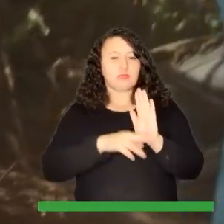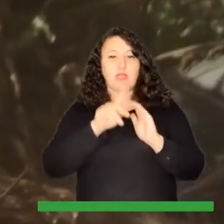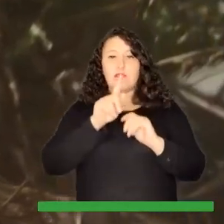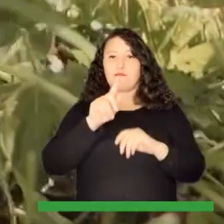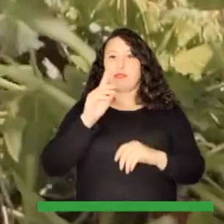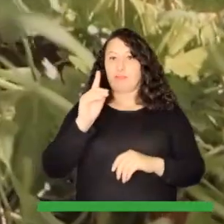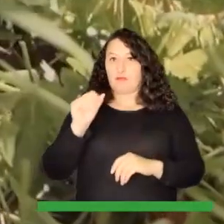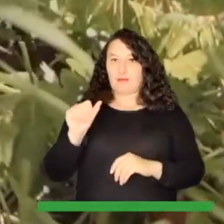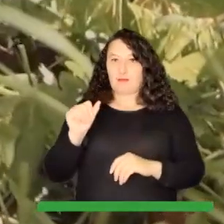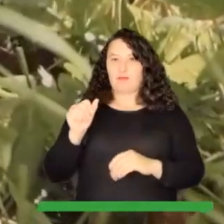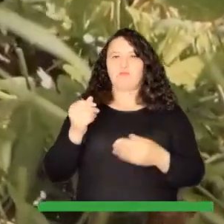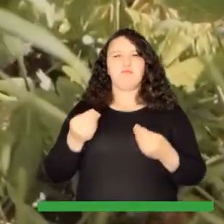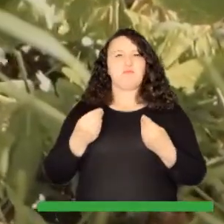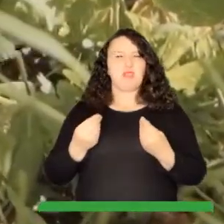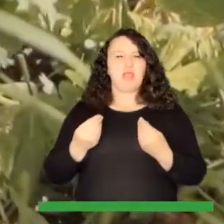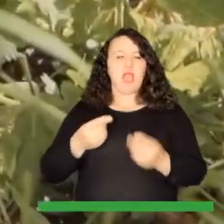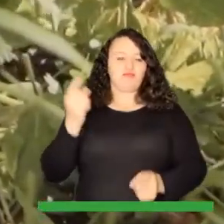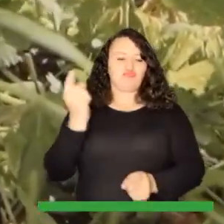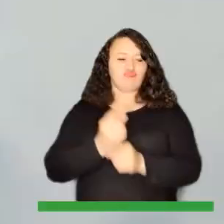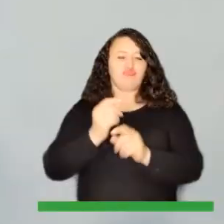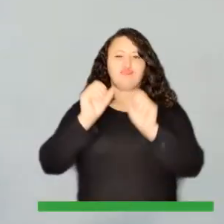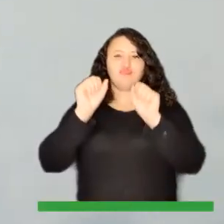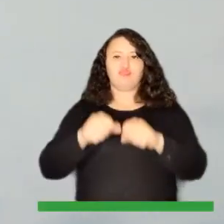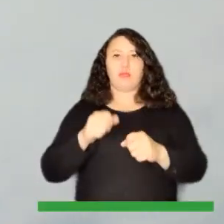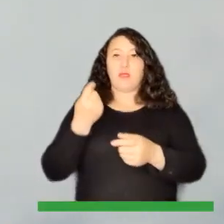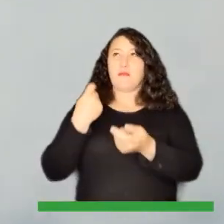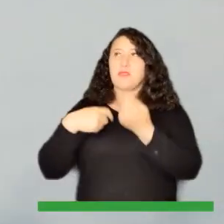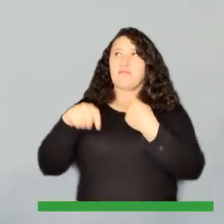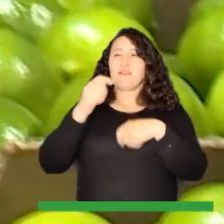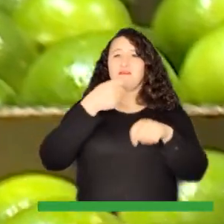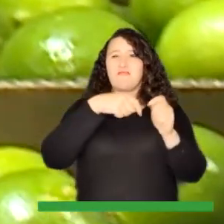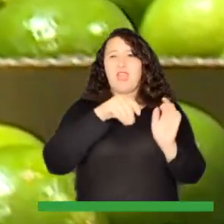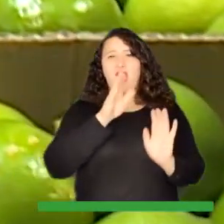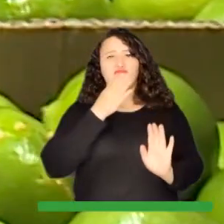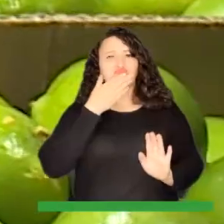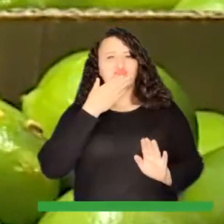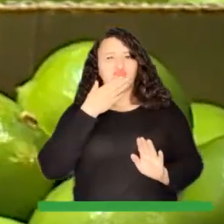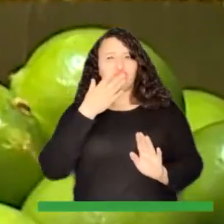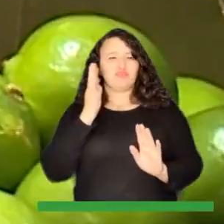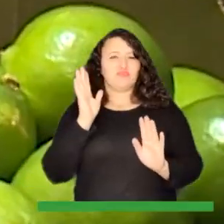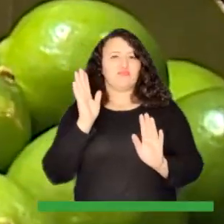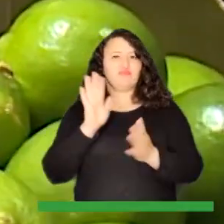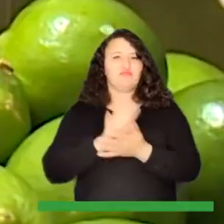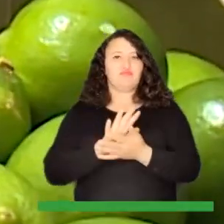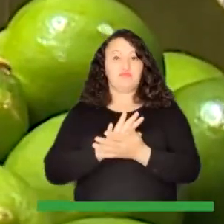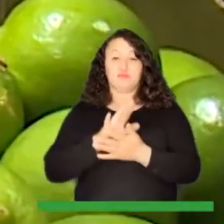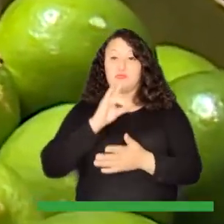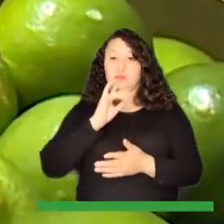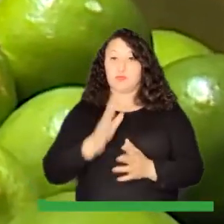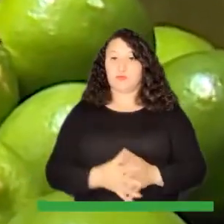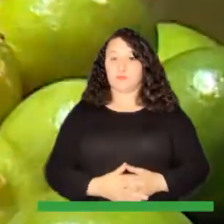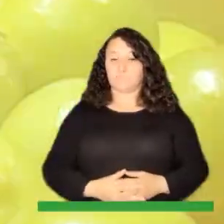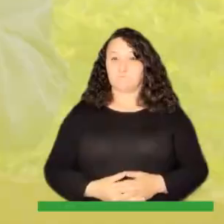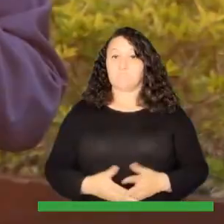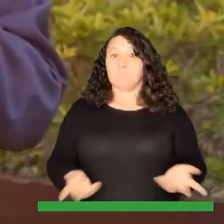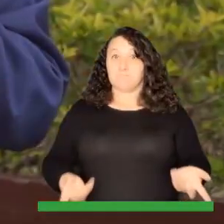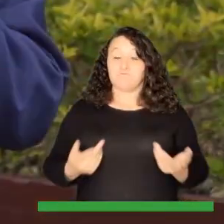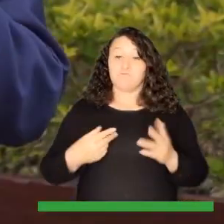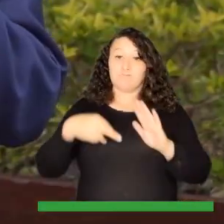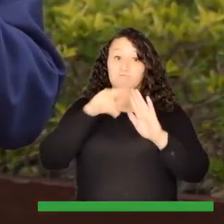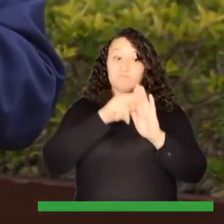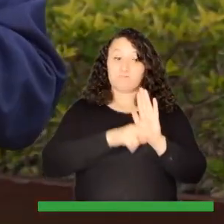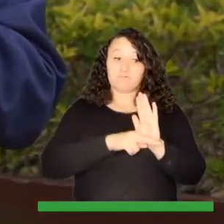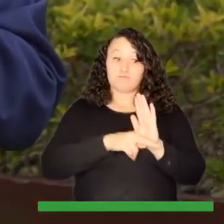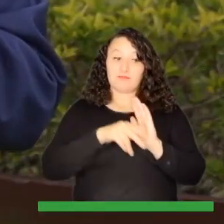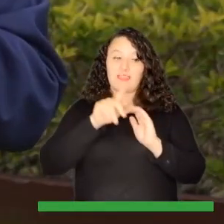tiene la FDA para que la puedan cumplir y puedan exportar sin problemas hacia Estados Unidos. Con este acercamiento pretendemos también